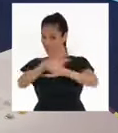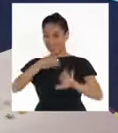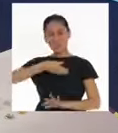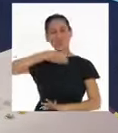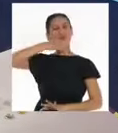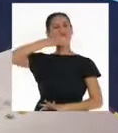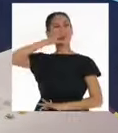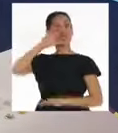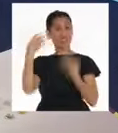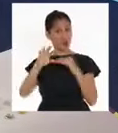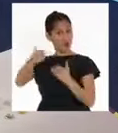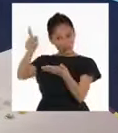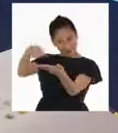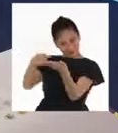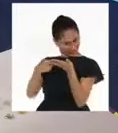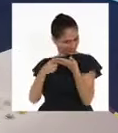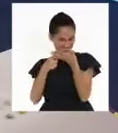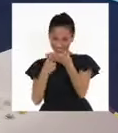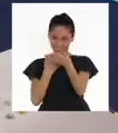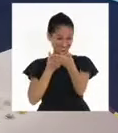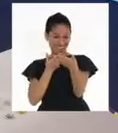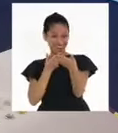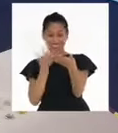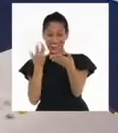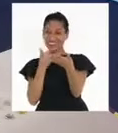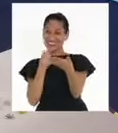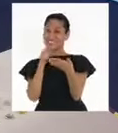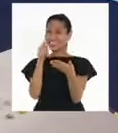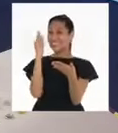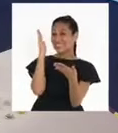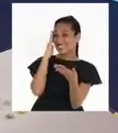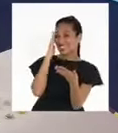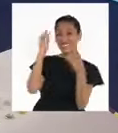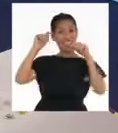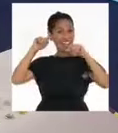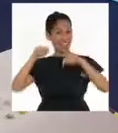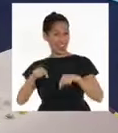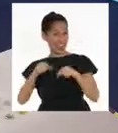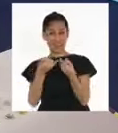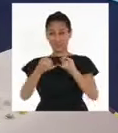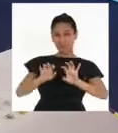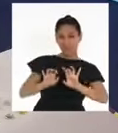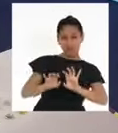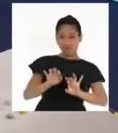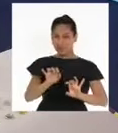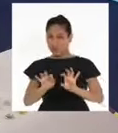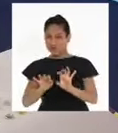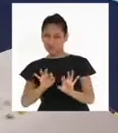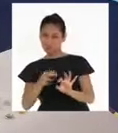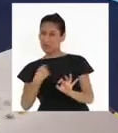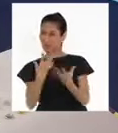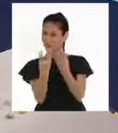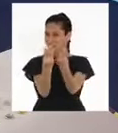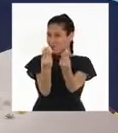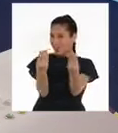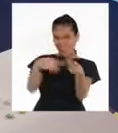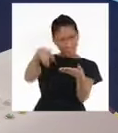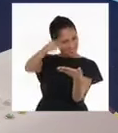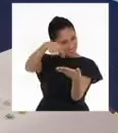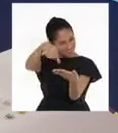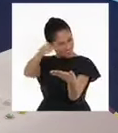Me llegó otro mensaje. Tú sabes que ahora que mi red está activa, recibo muchos